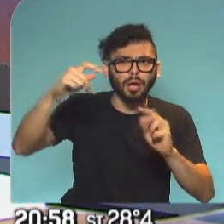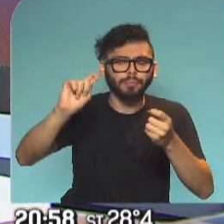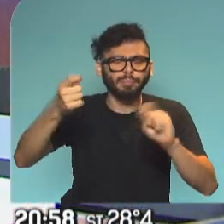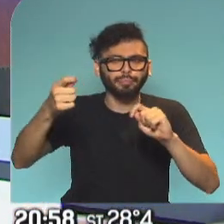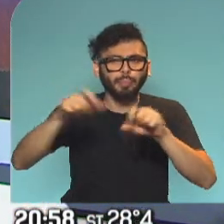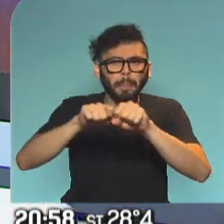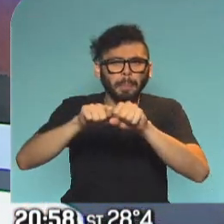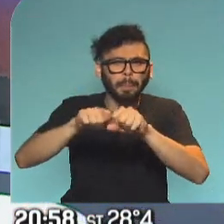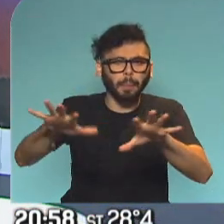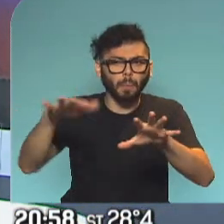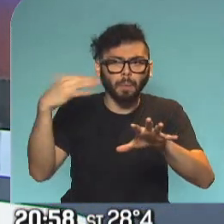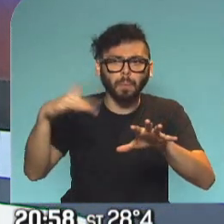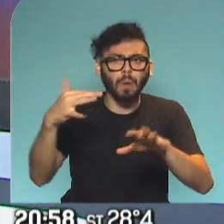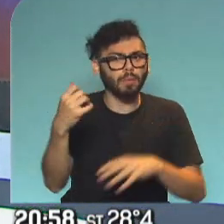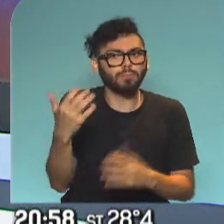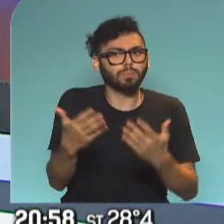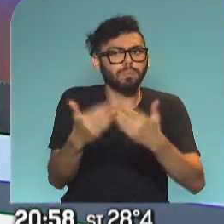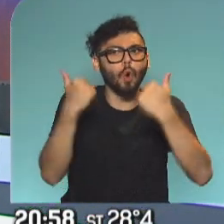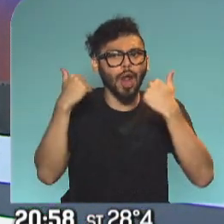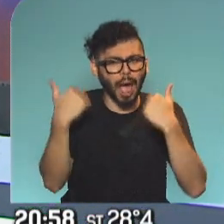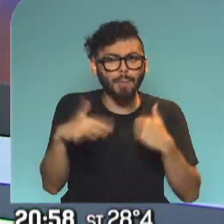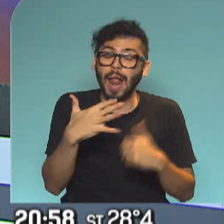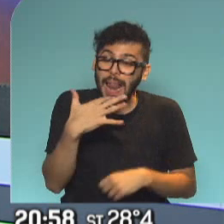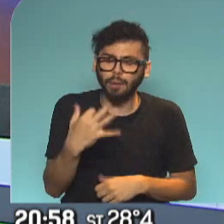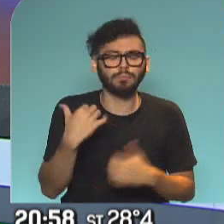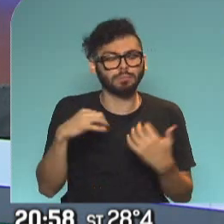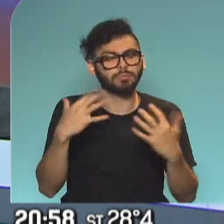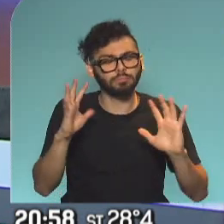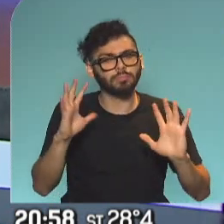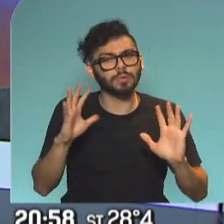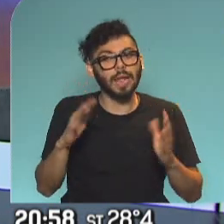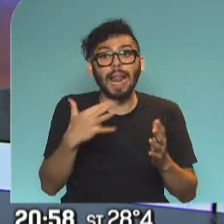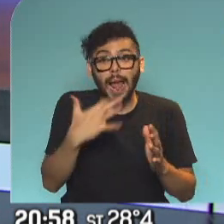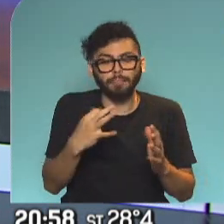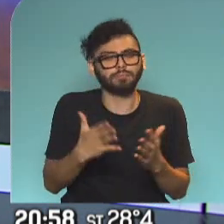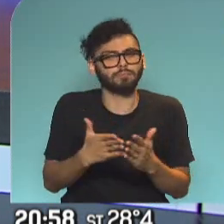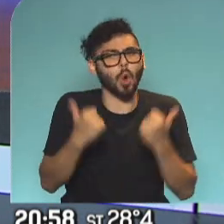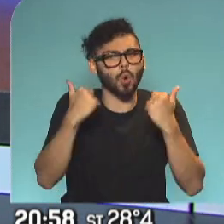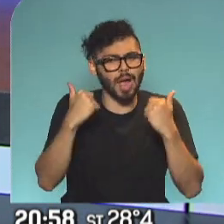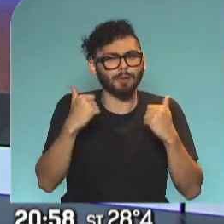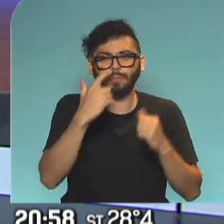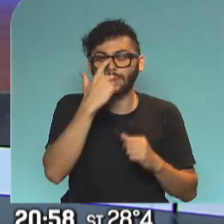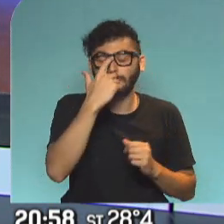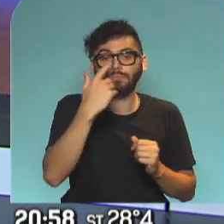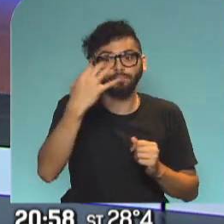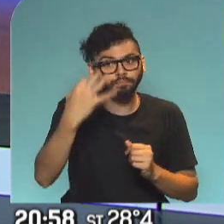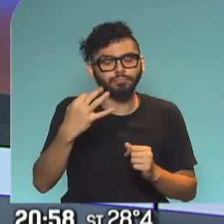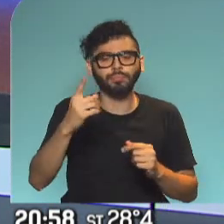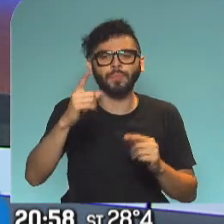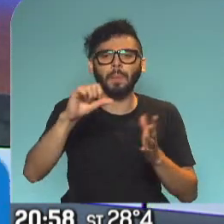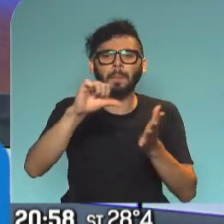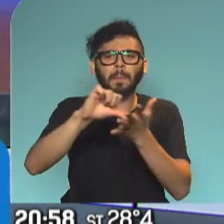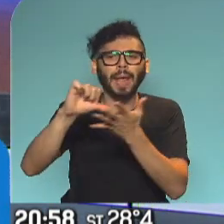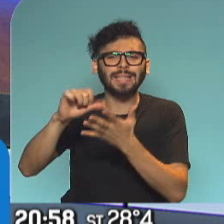rápidamente. Y rápidamente, la verdad que muy relativamente muy rápido. Incluso algunos países,